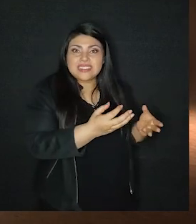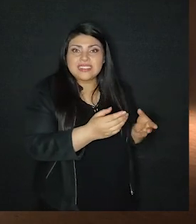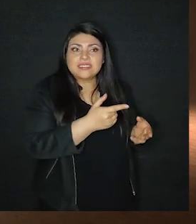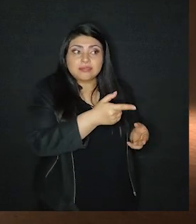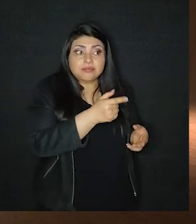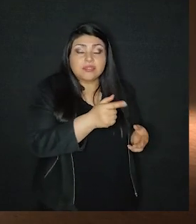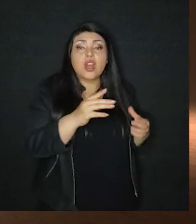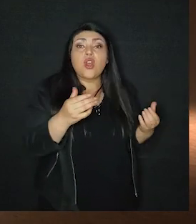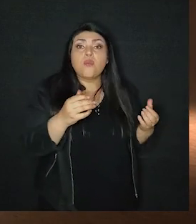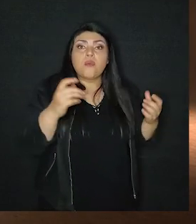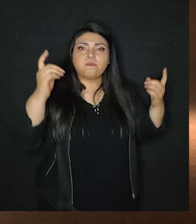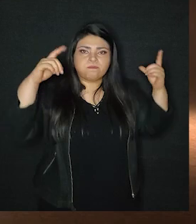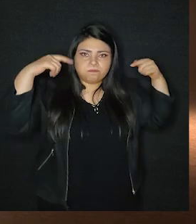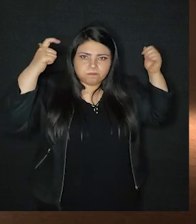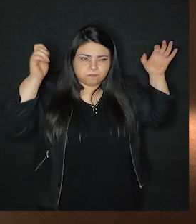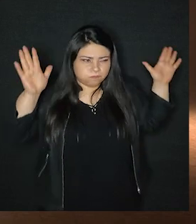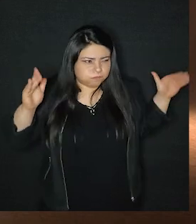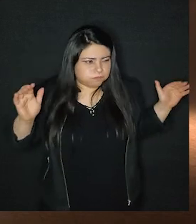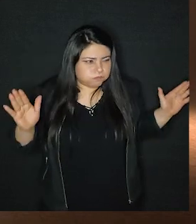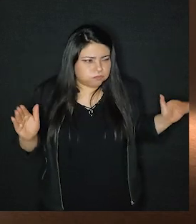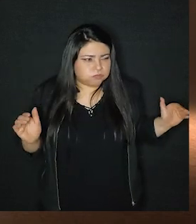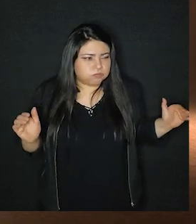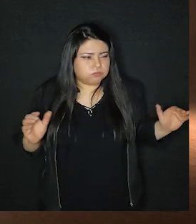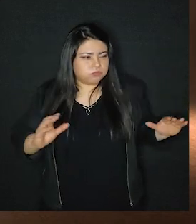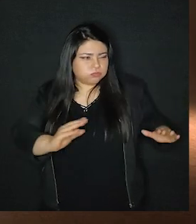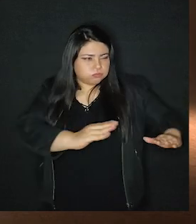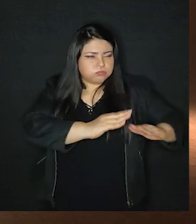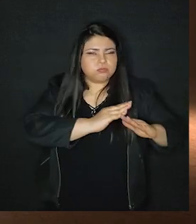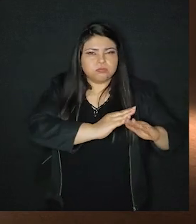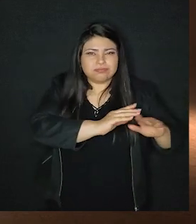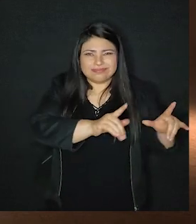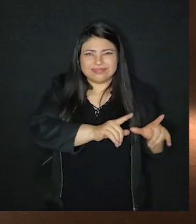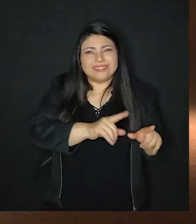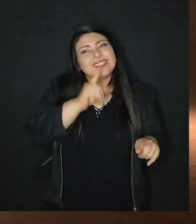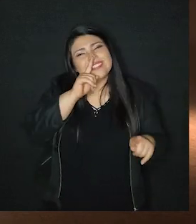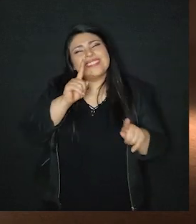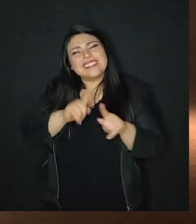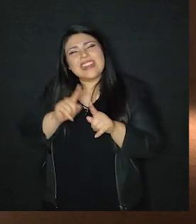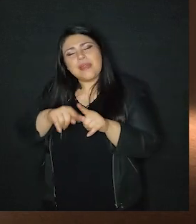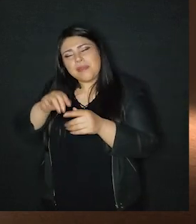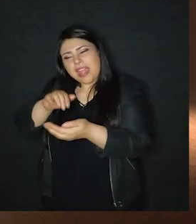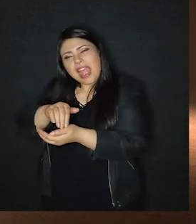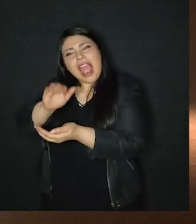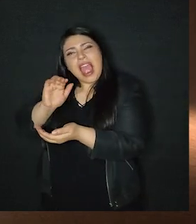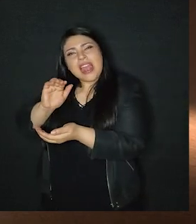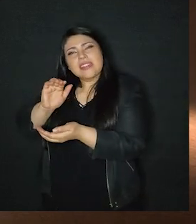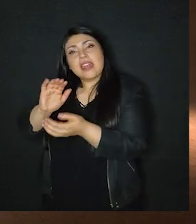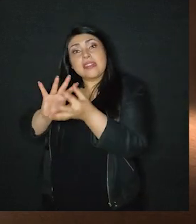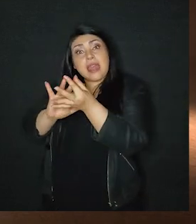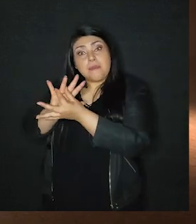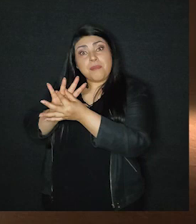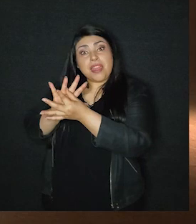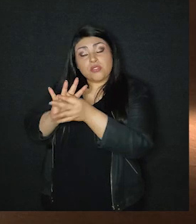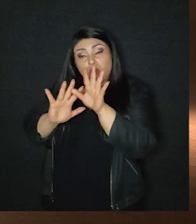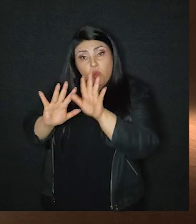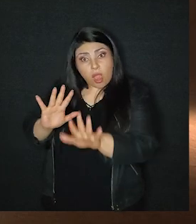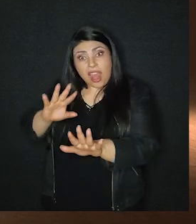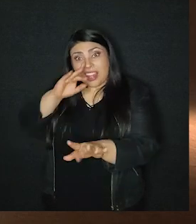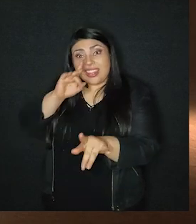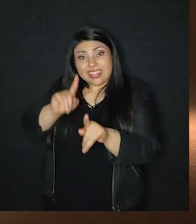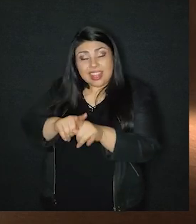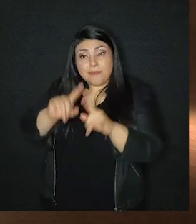del pacto para cuidar la presencia del Señor querubines también Sí en el templo y en el tabernáculo podés